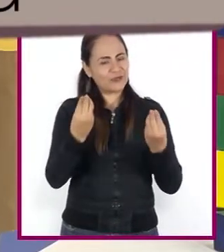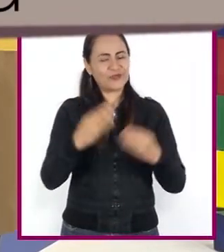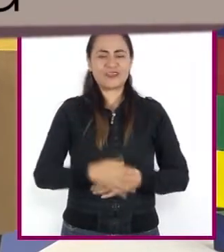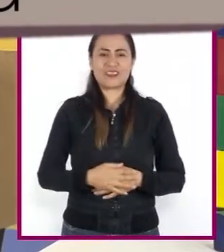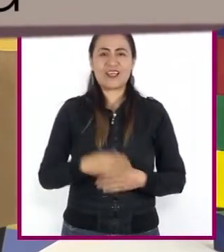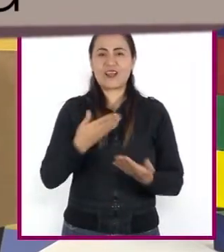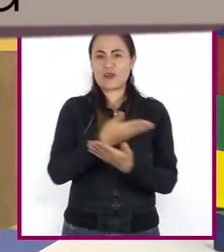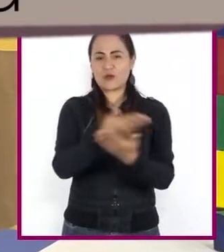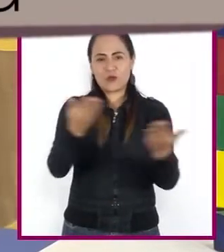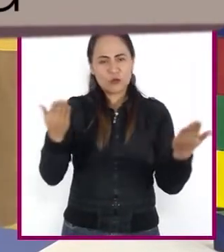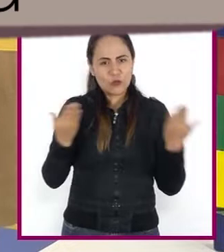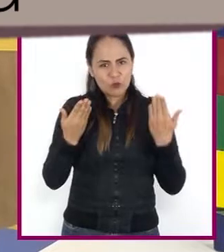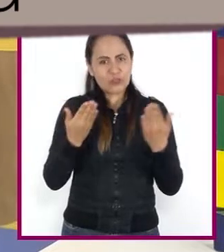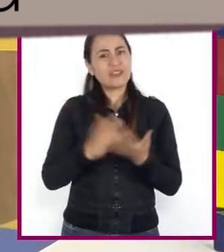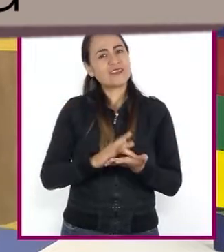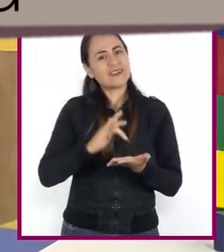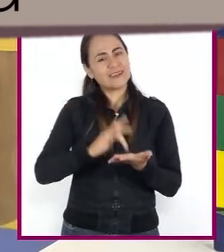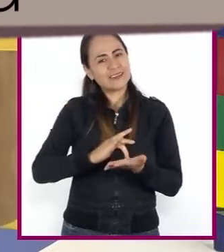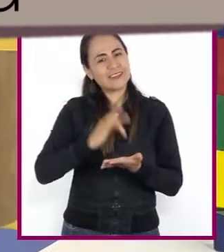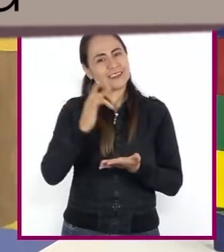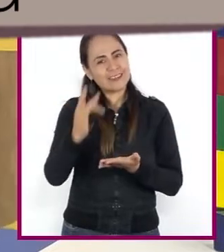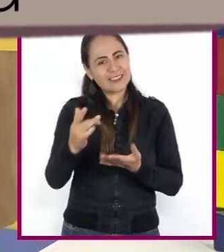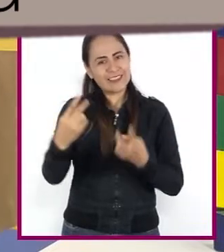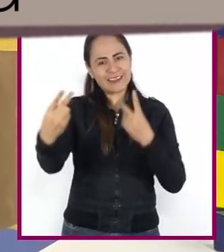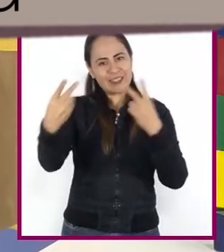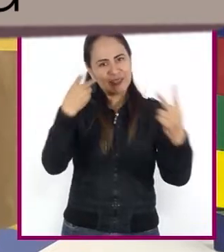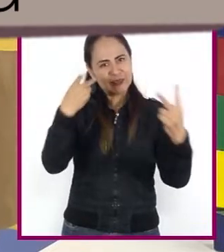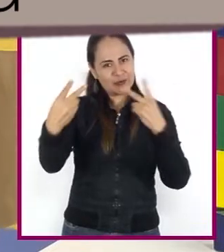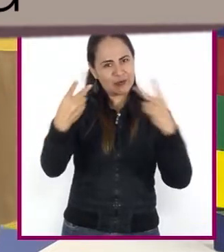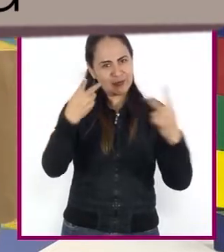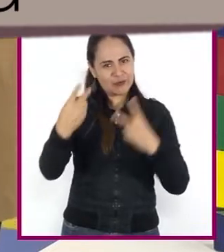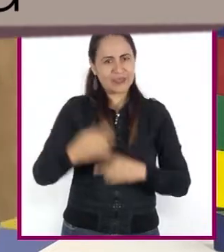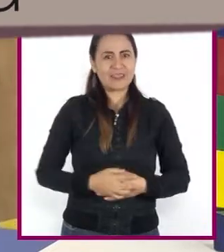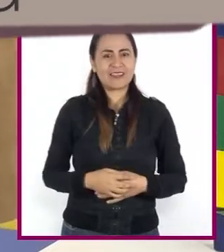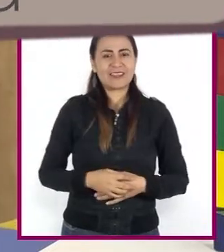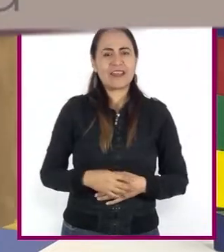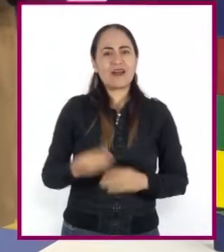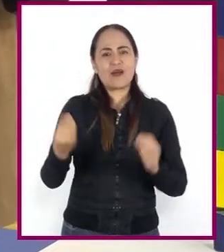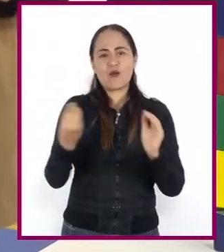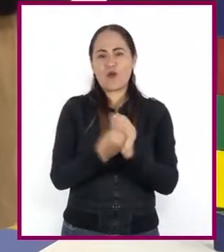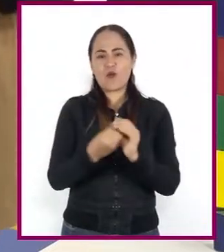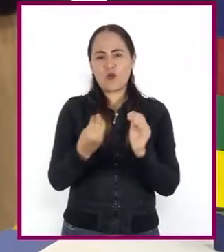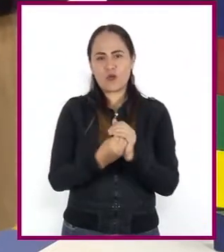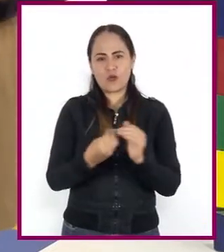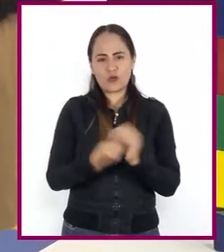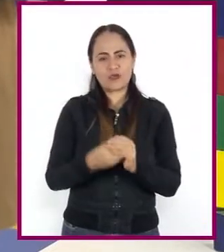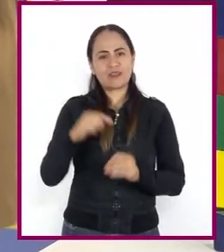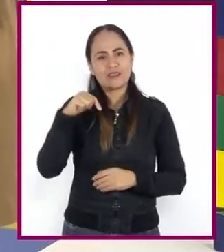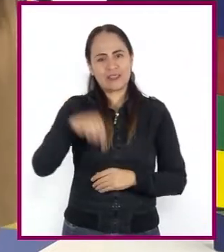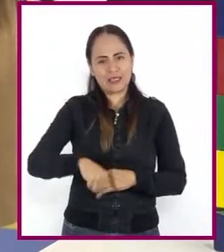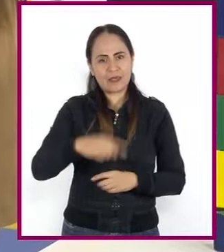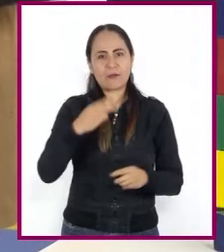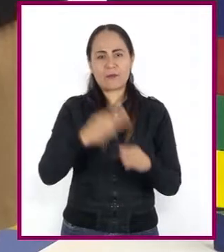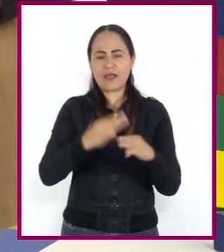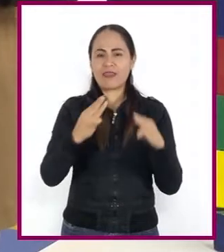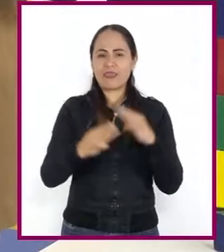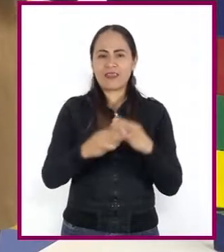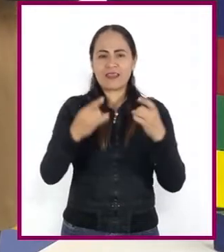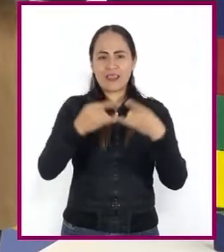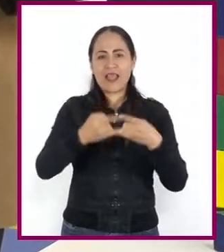a todas y todos ustedes por acompañarnos en esta sesión correspondiente a